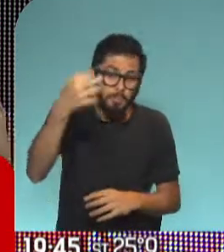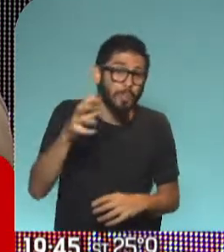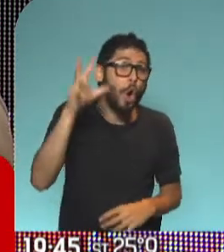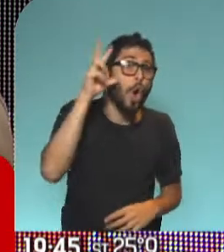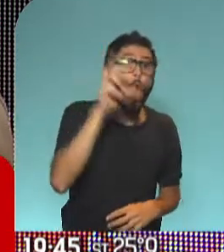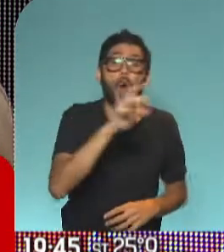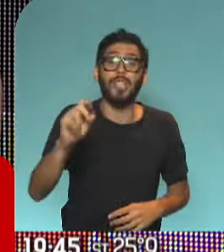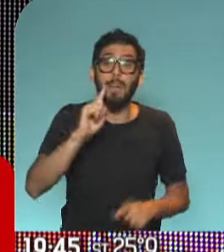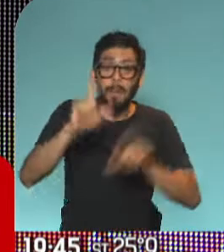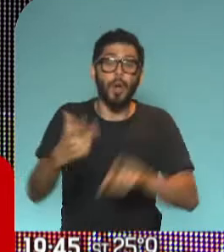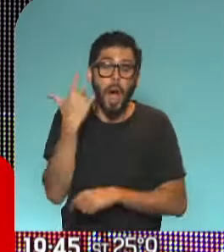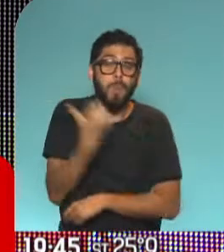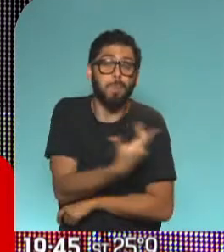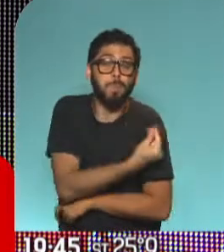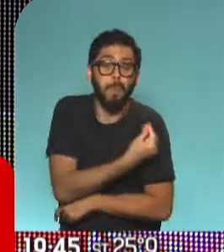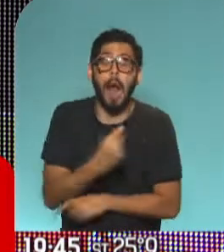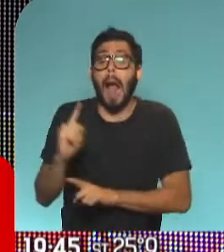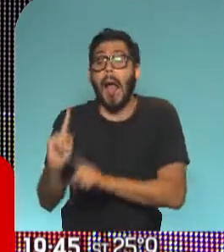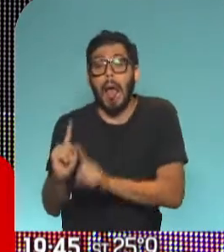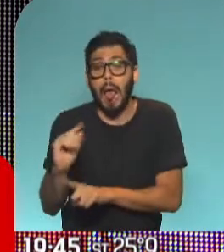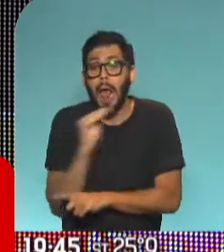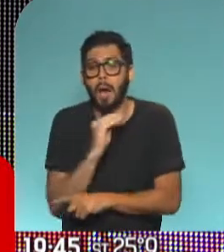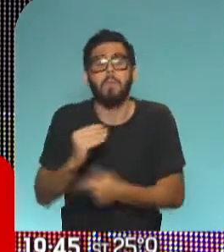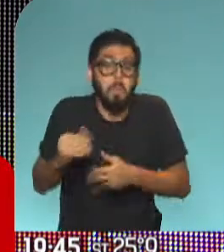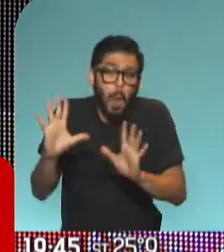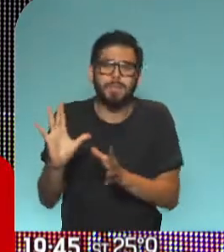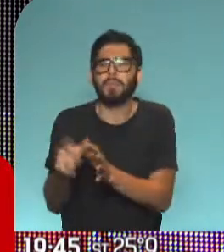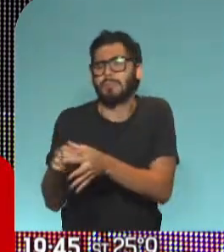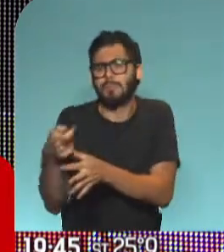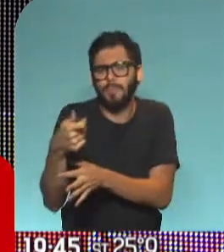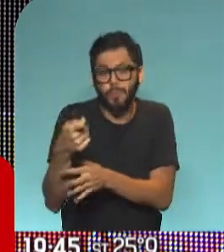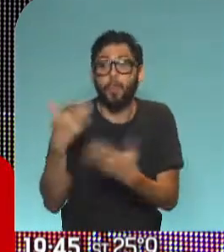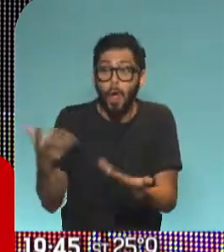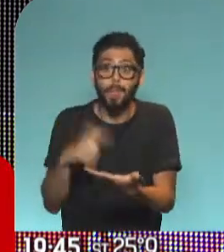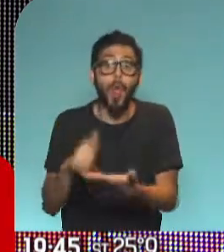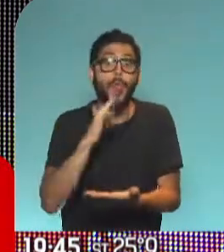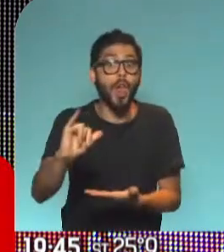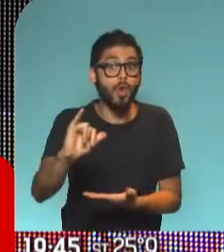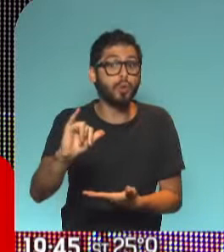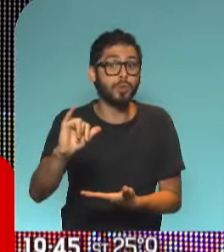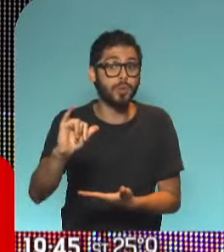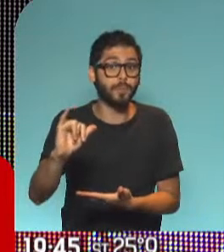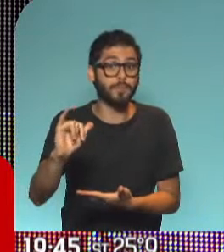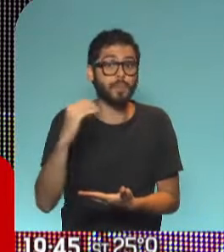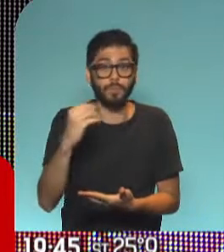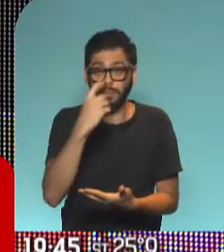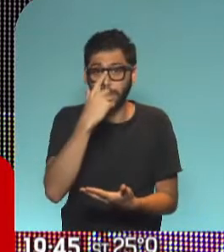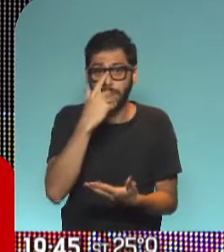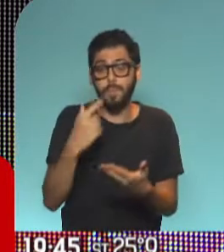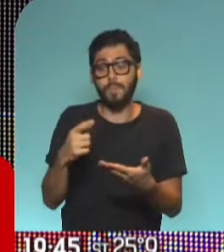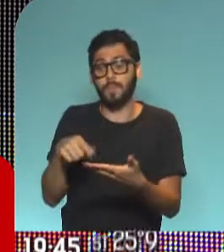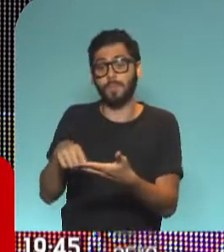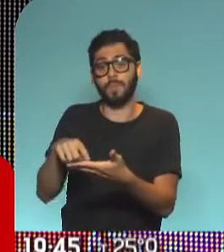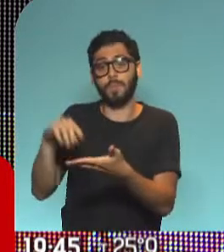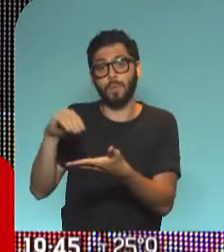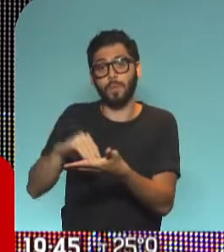dosis que llevamos aplicado. Pero puede haberlo. ¿Qué hicimos? Que se denuncie. Eso si corresponde a la jurisdicción provincial, porque